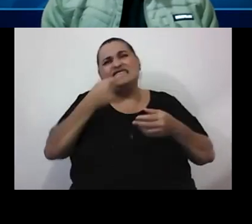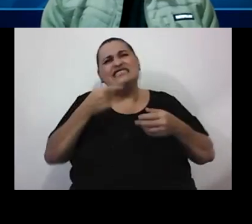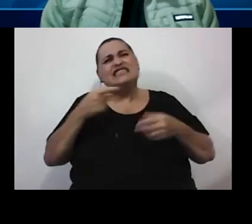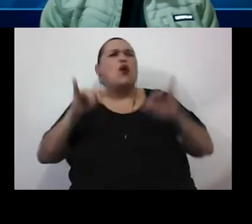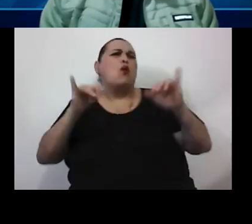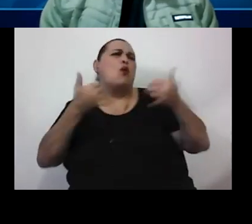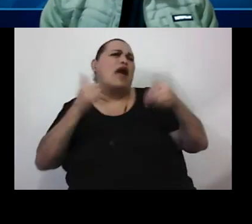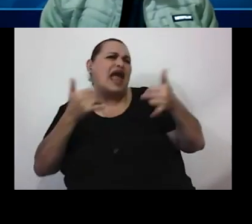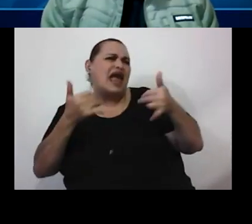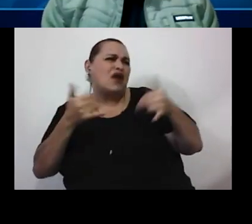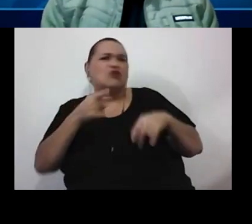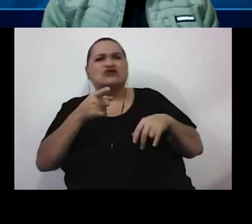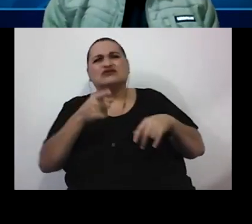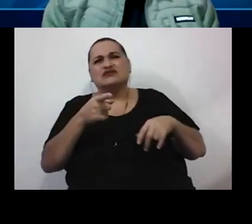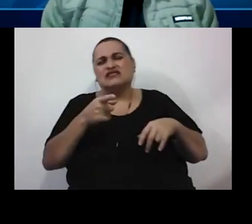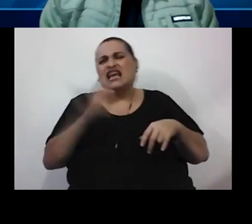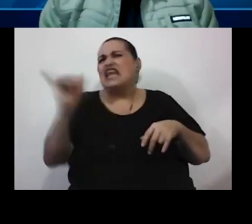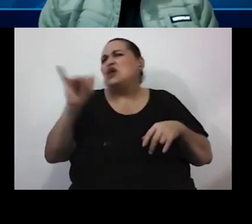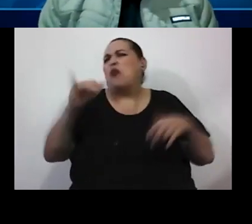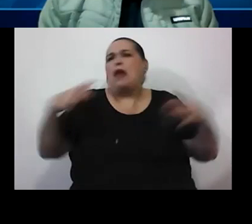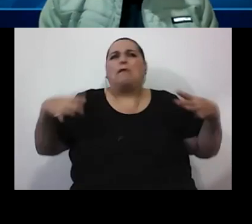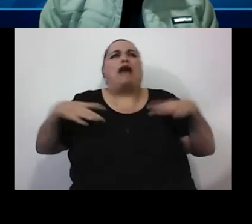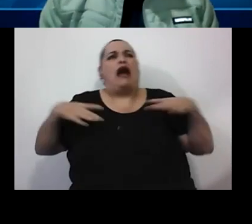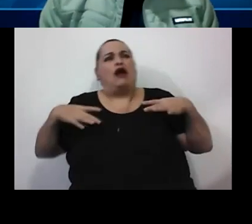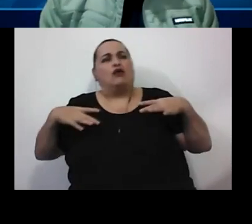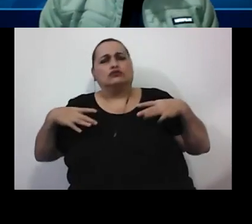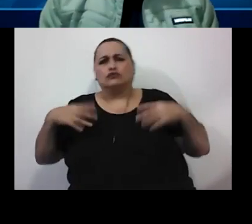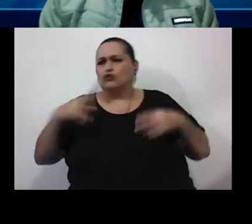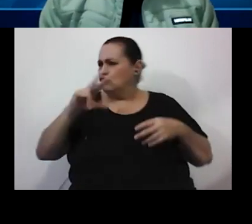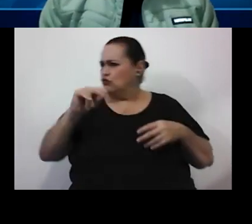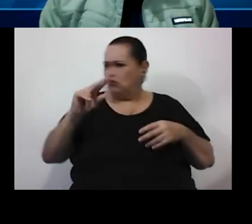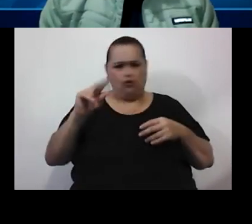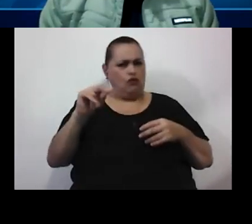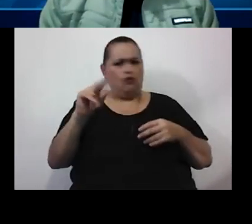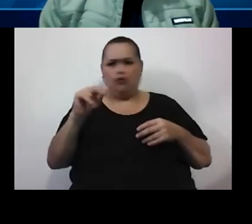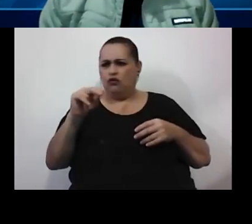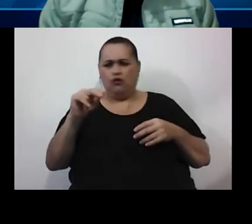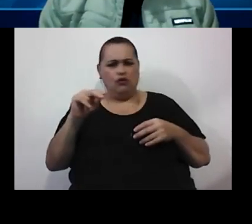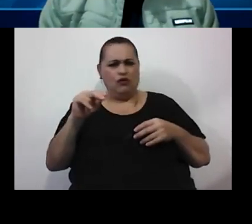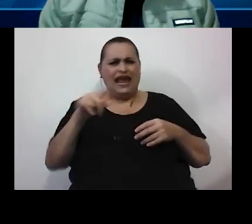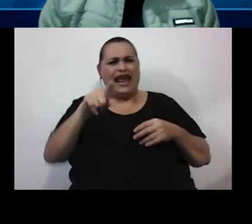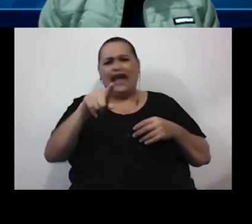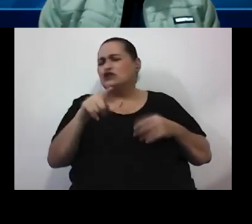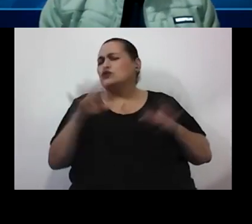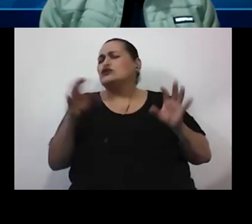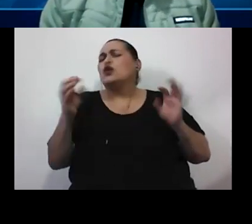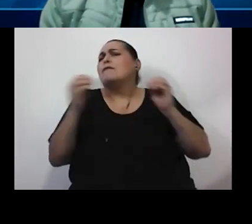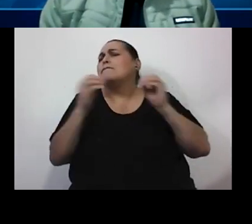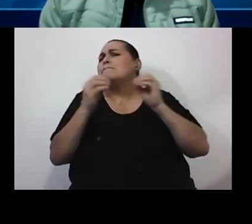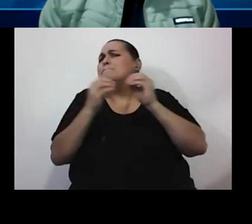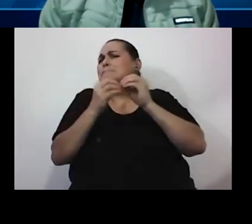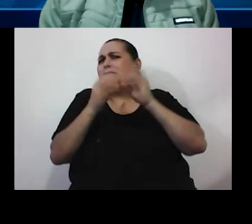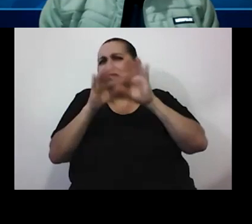juegos, es como una vagabundería. De ninguna manera. Es lo más coherente con